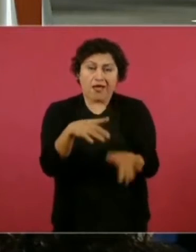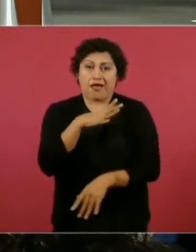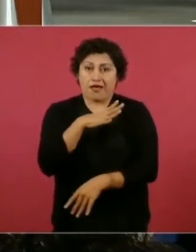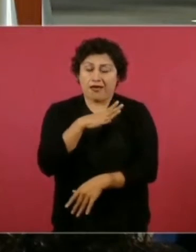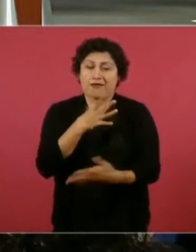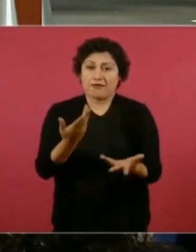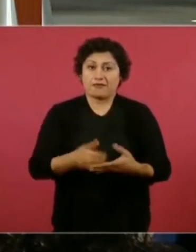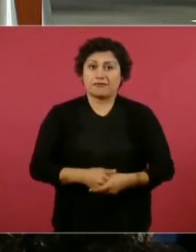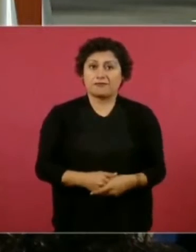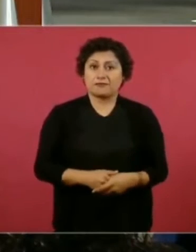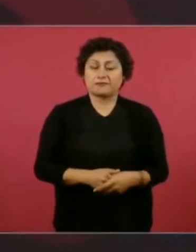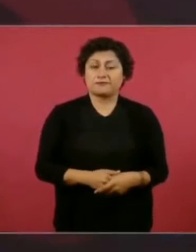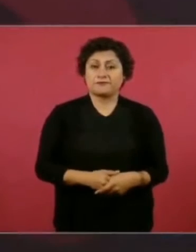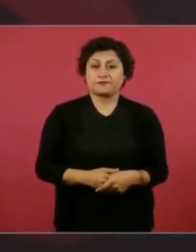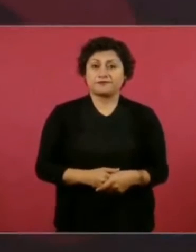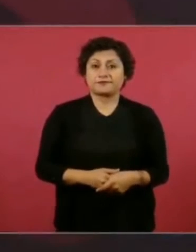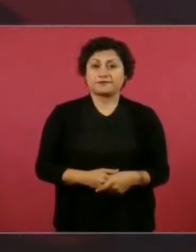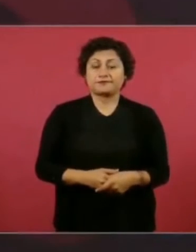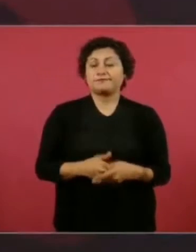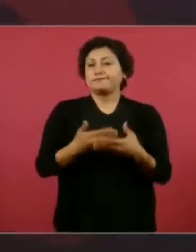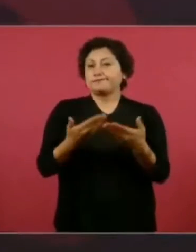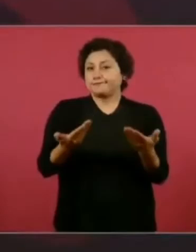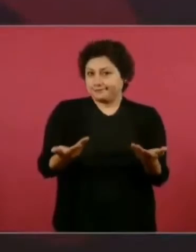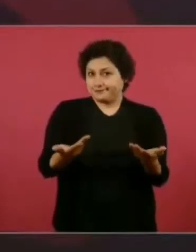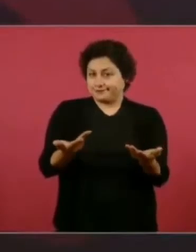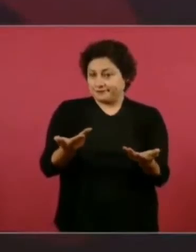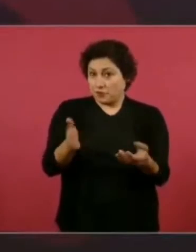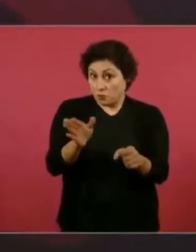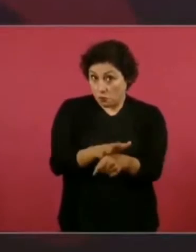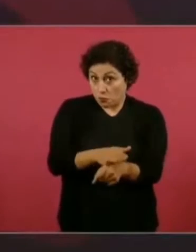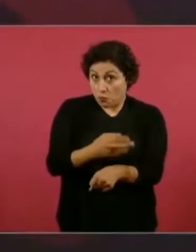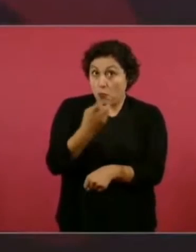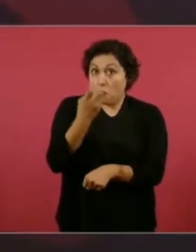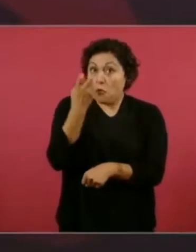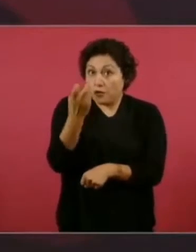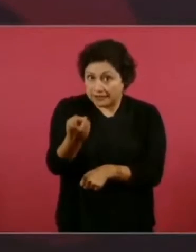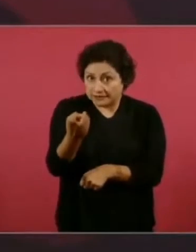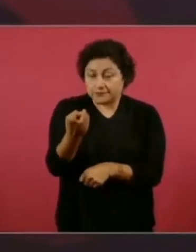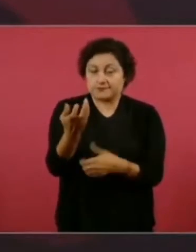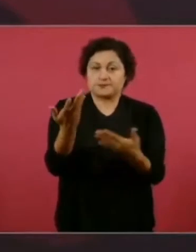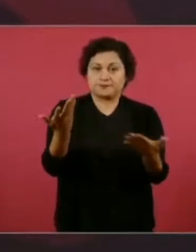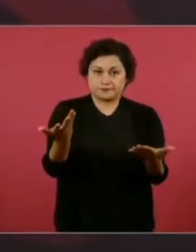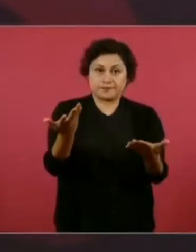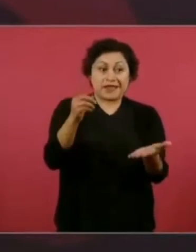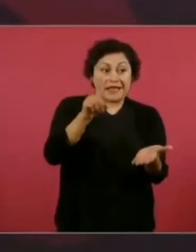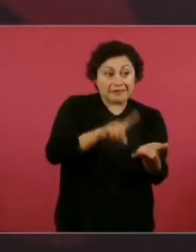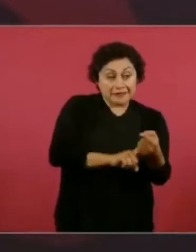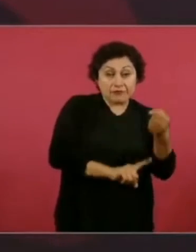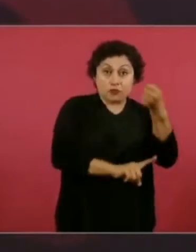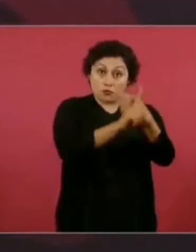a las causas, el vivir en una sociedad mejor, más justa,